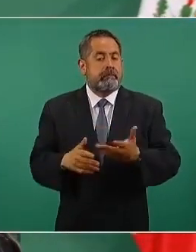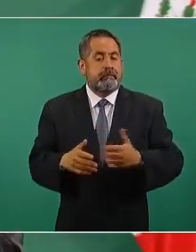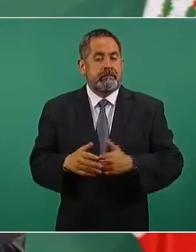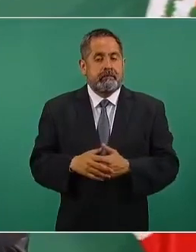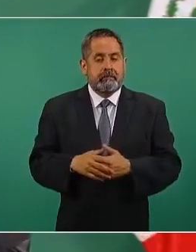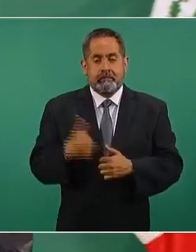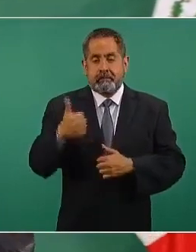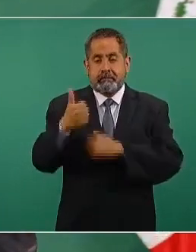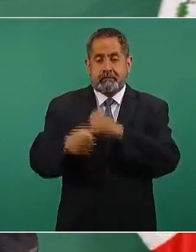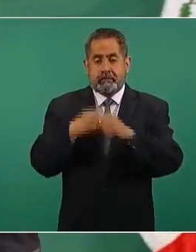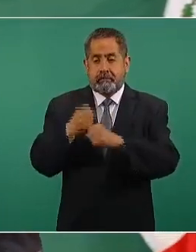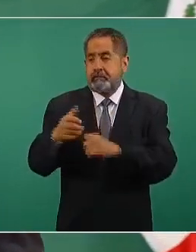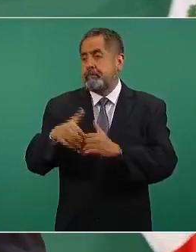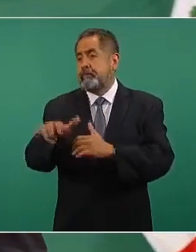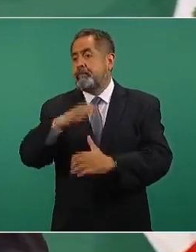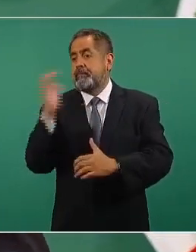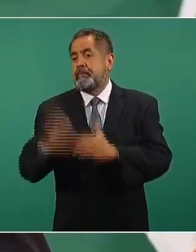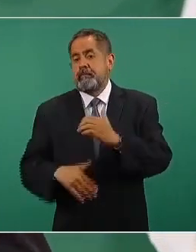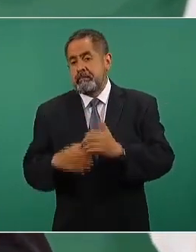el sexenio.